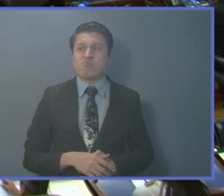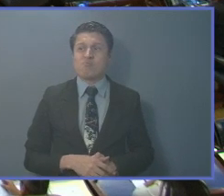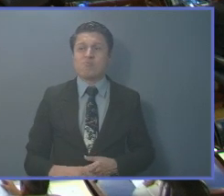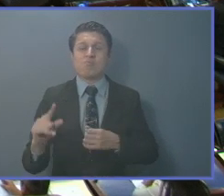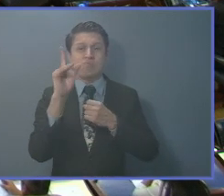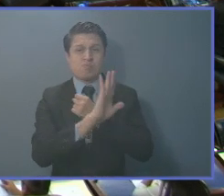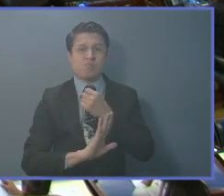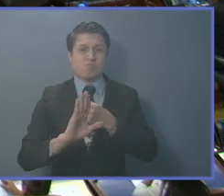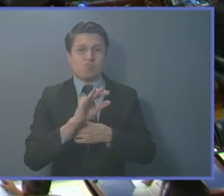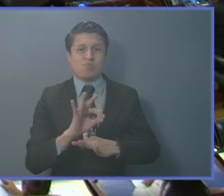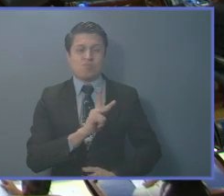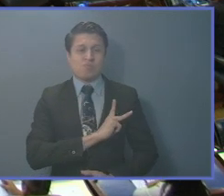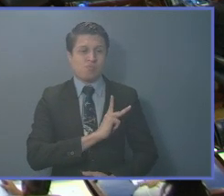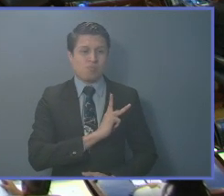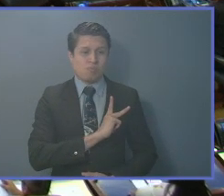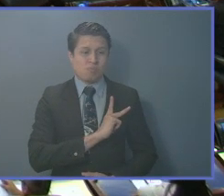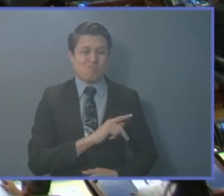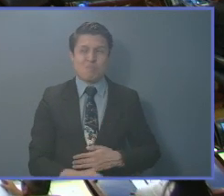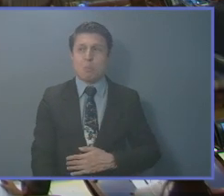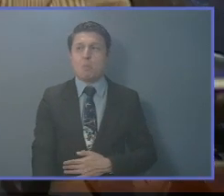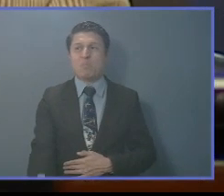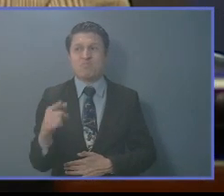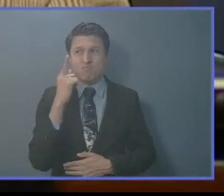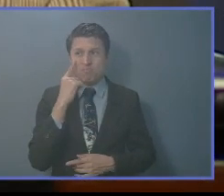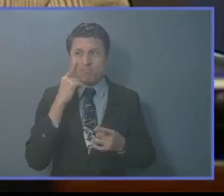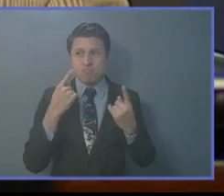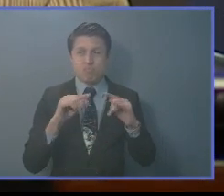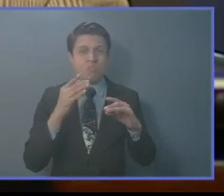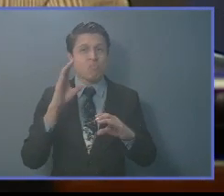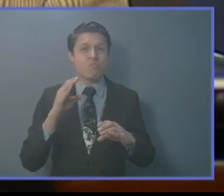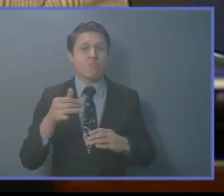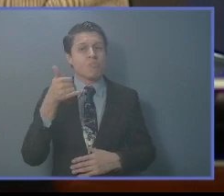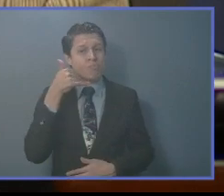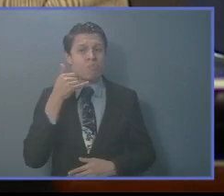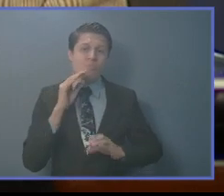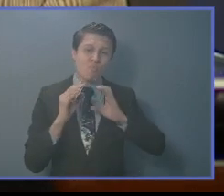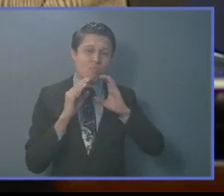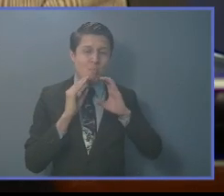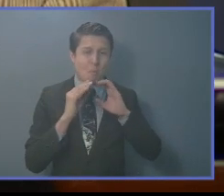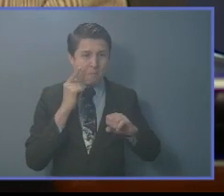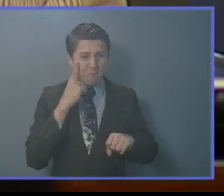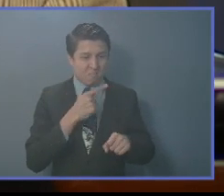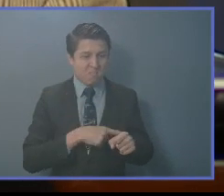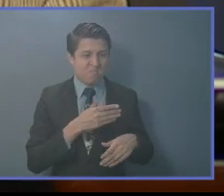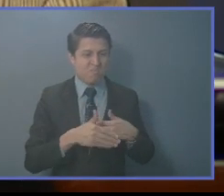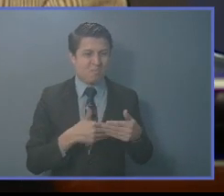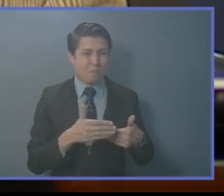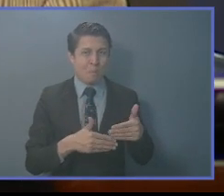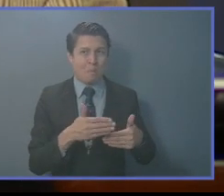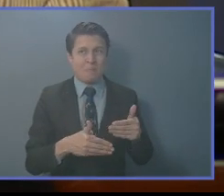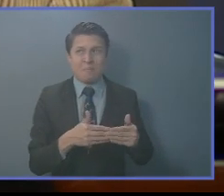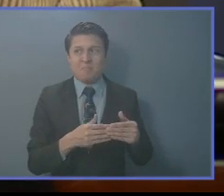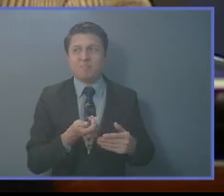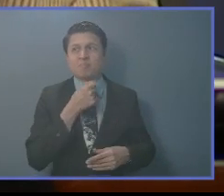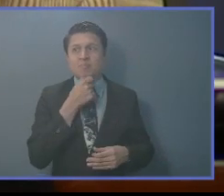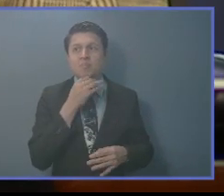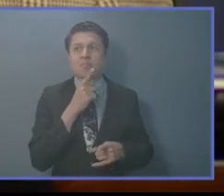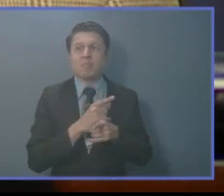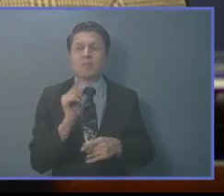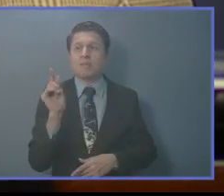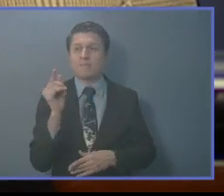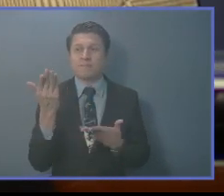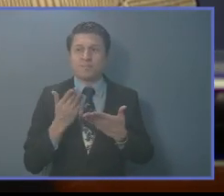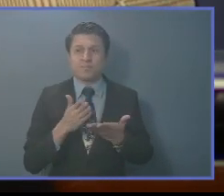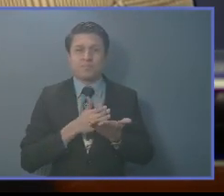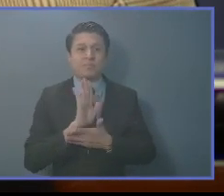protección personal EPP, mantener una comunicación periódica con los trabajadores con información actualizada por las